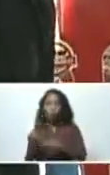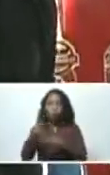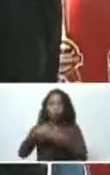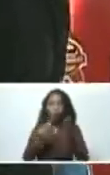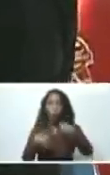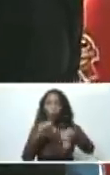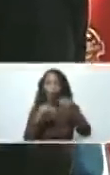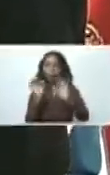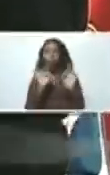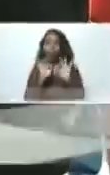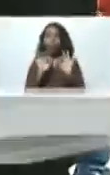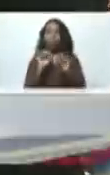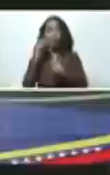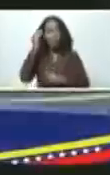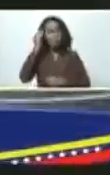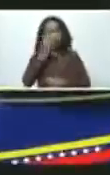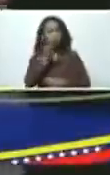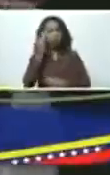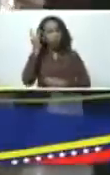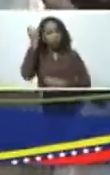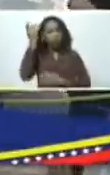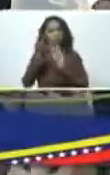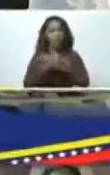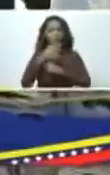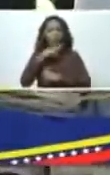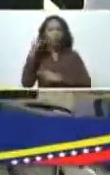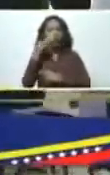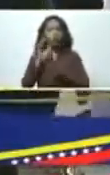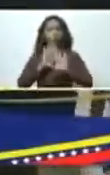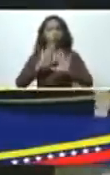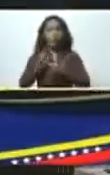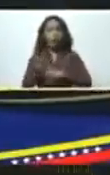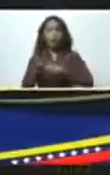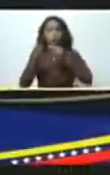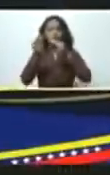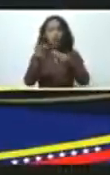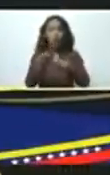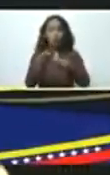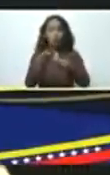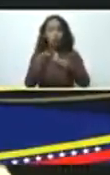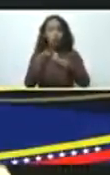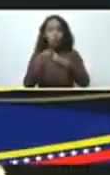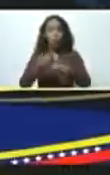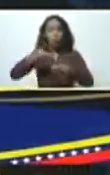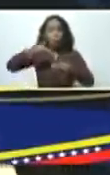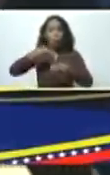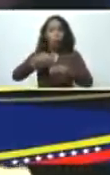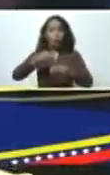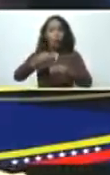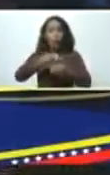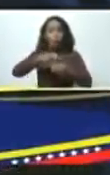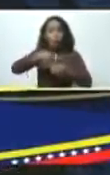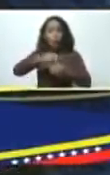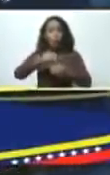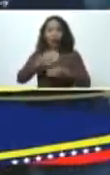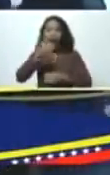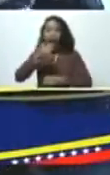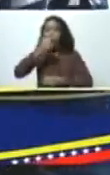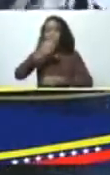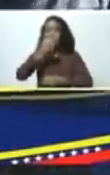aditivos. Y miren qué ocurrencia, ¿ves? Uh-huh. El dulce de cabra te lo dan ya como en... cortes de moneda, galleticas de